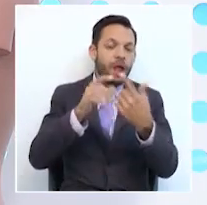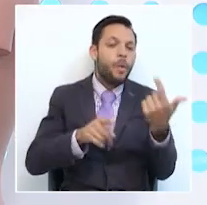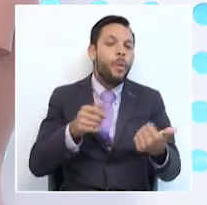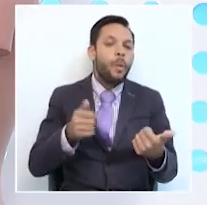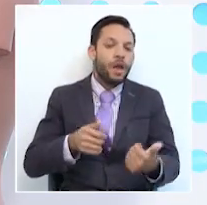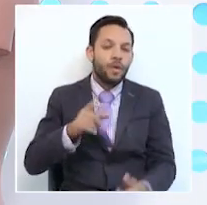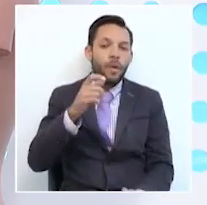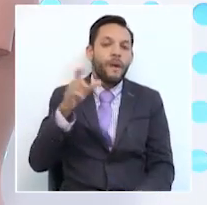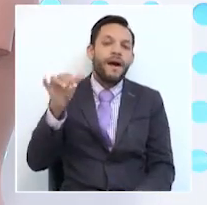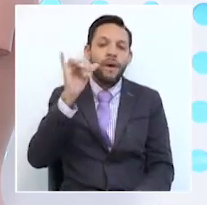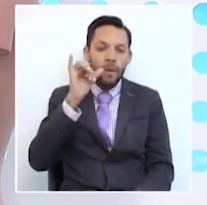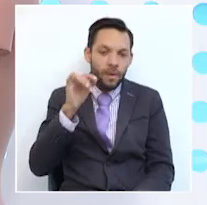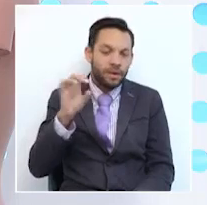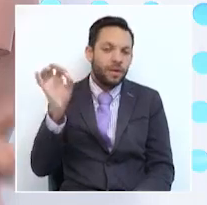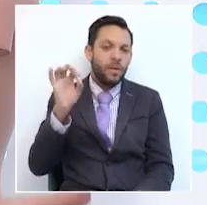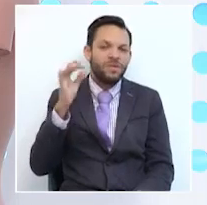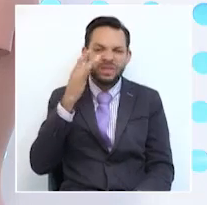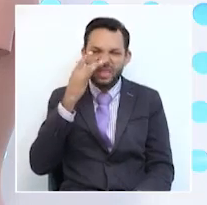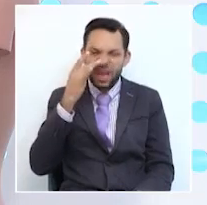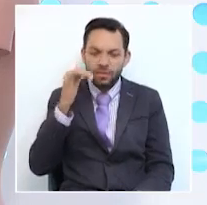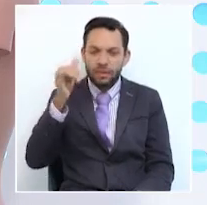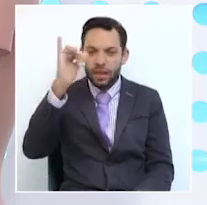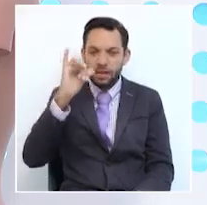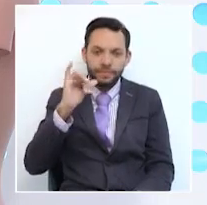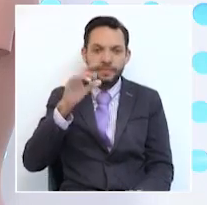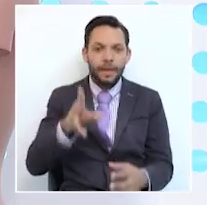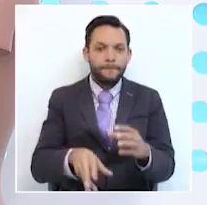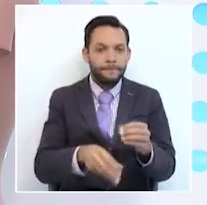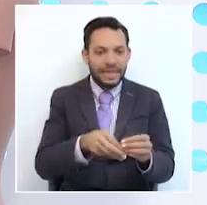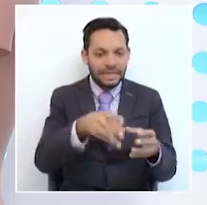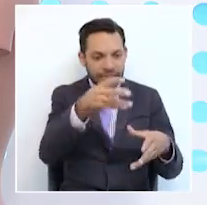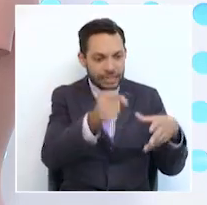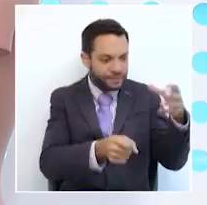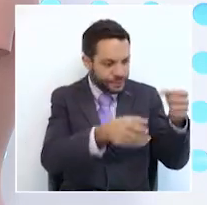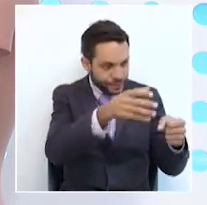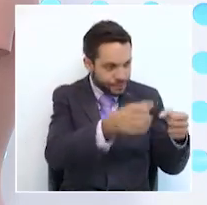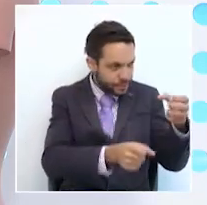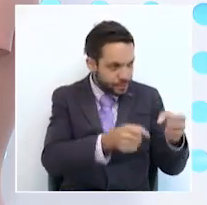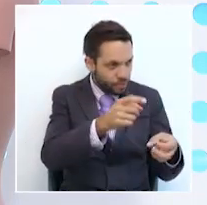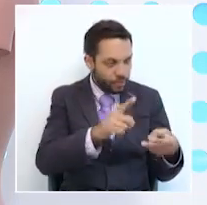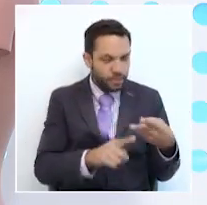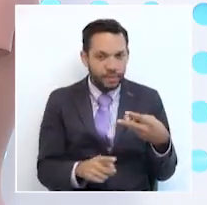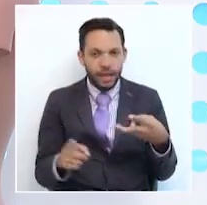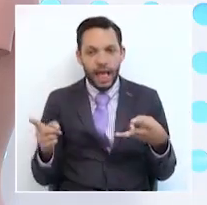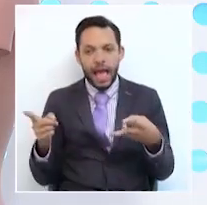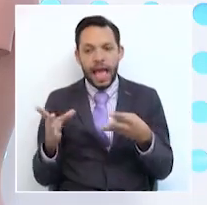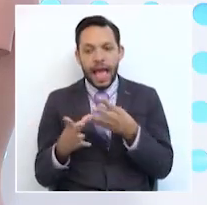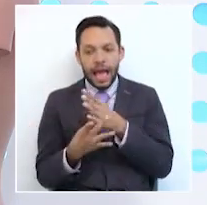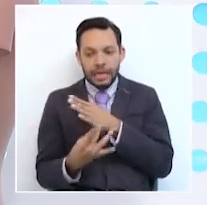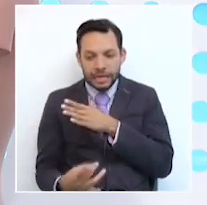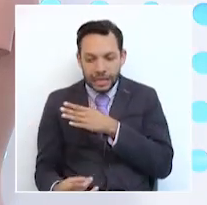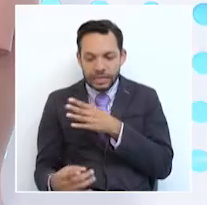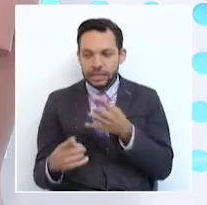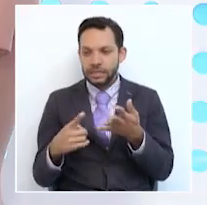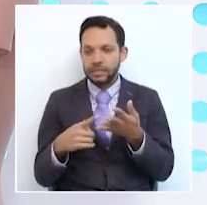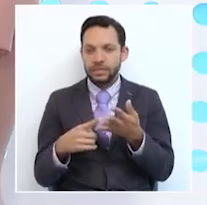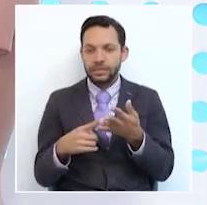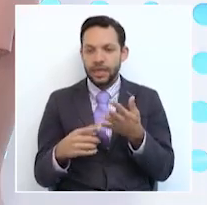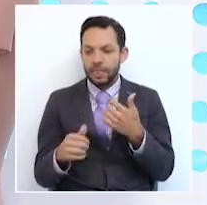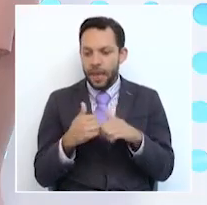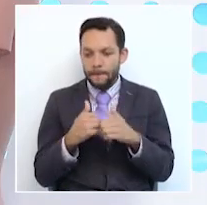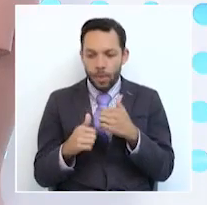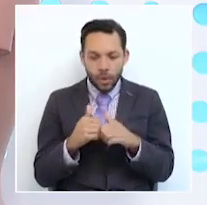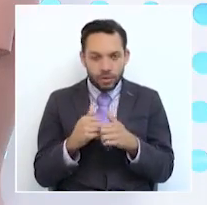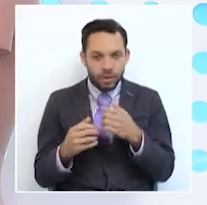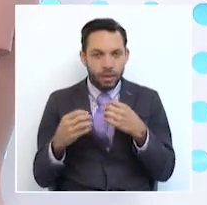es un inductor lo mismo que el exceso de leche la grasa la falta de ejercicio el no tomar buen líquido